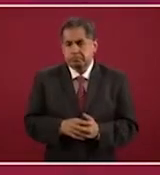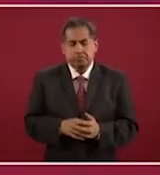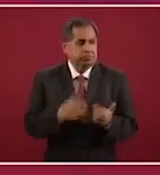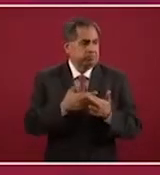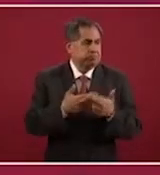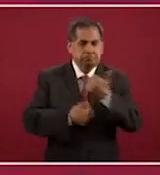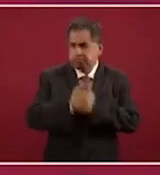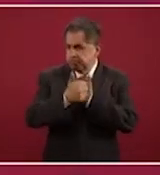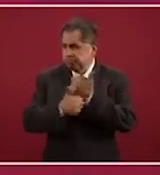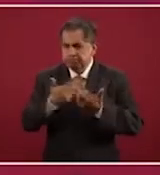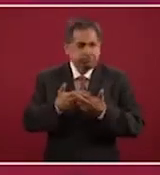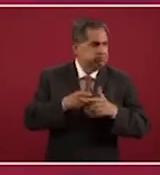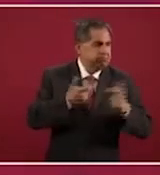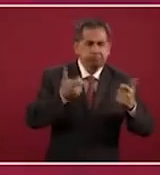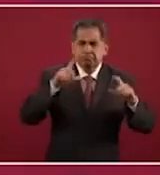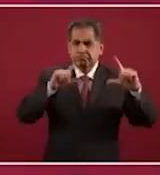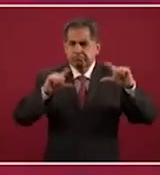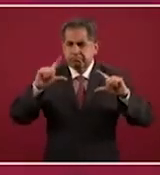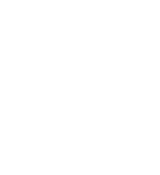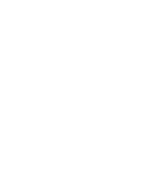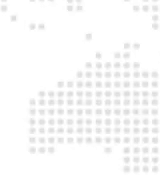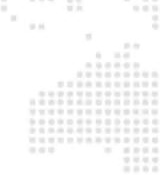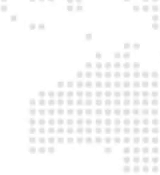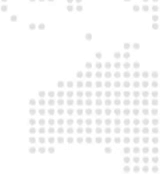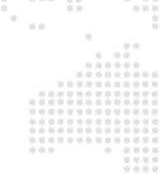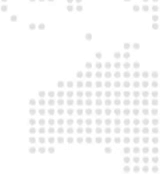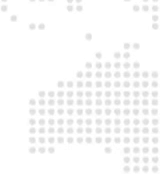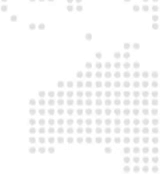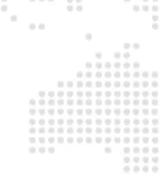competencia y bajen los precios